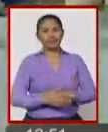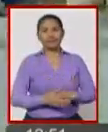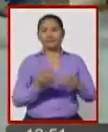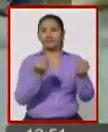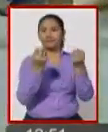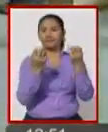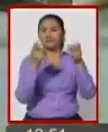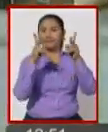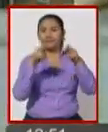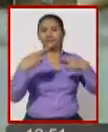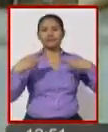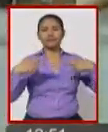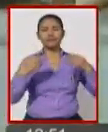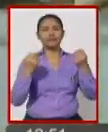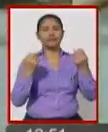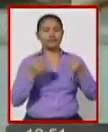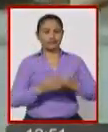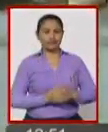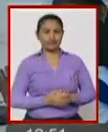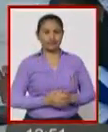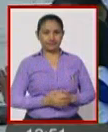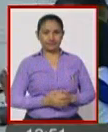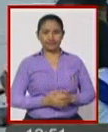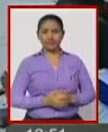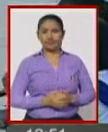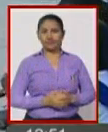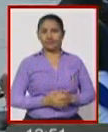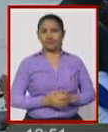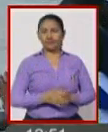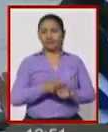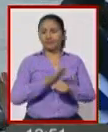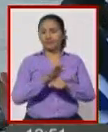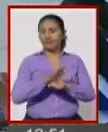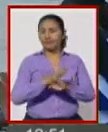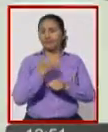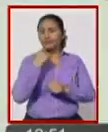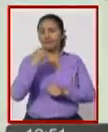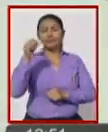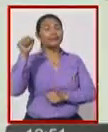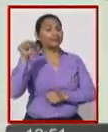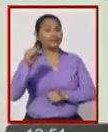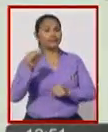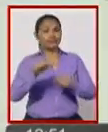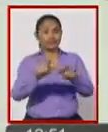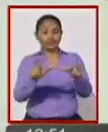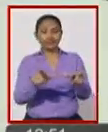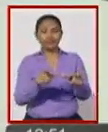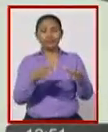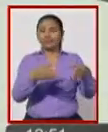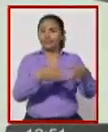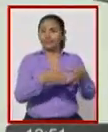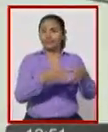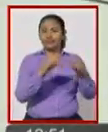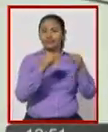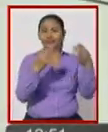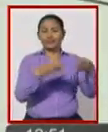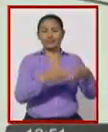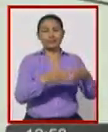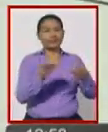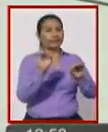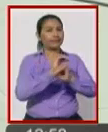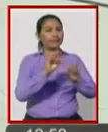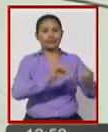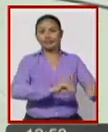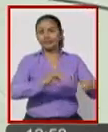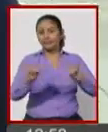somos hartos socios de la ramada y de repente no nos alcancen los puestos. Sí, nos dijeron que este lado nos toca. ¿Nadie lo mueve